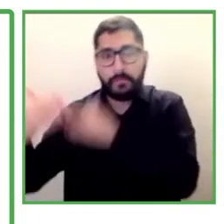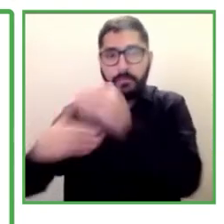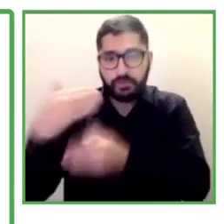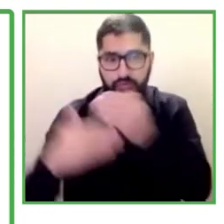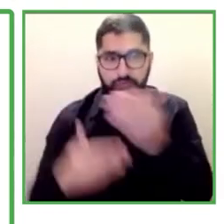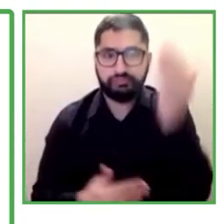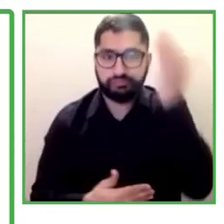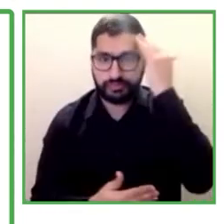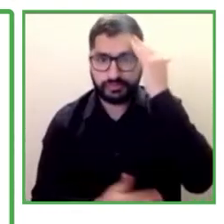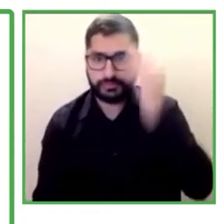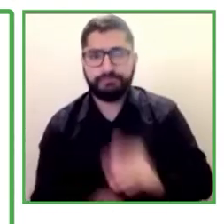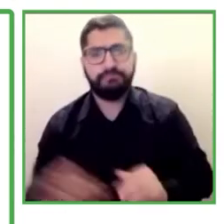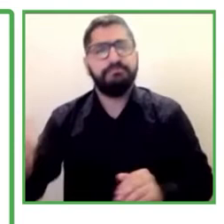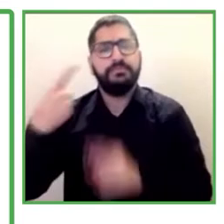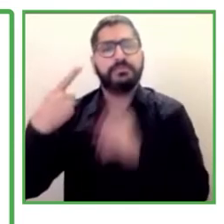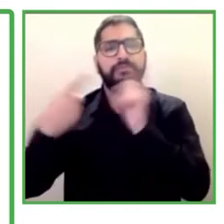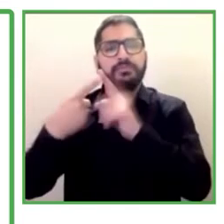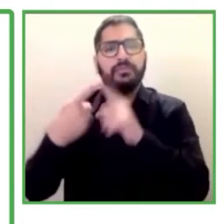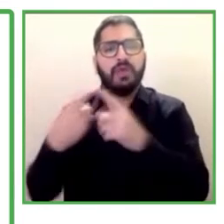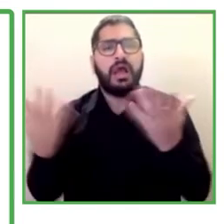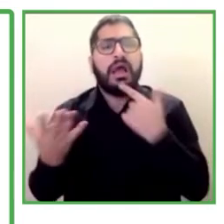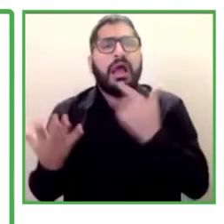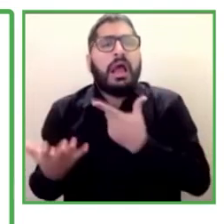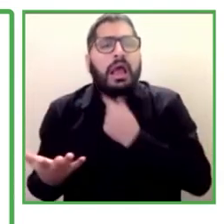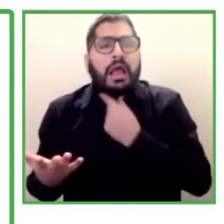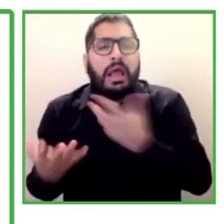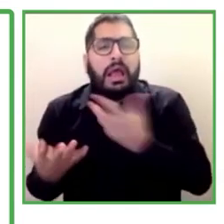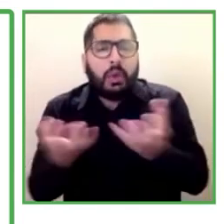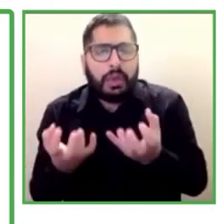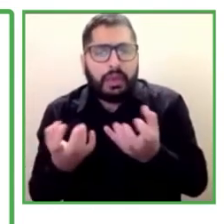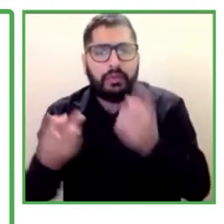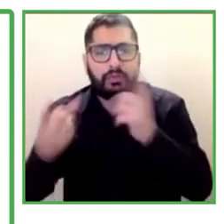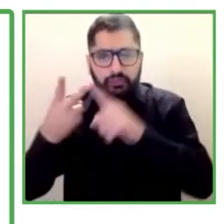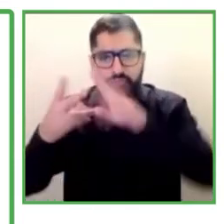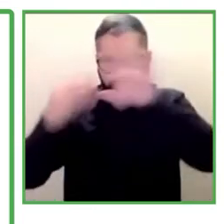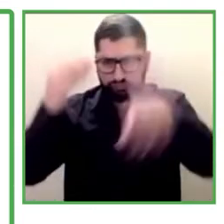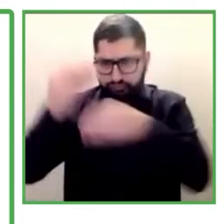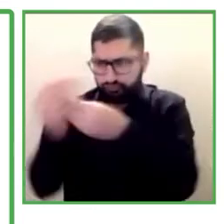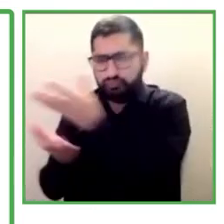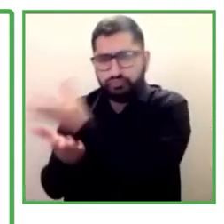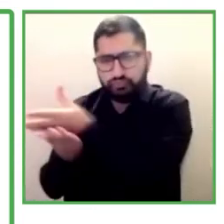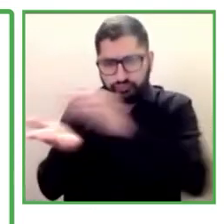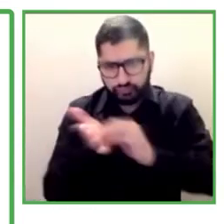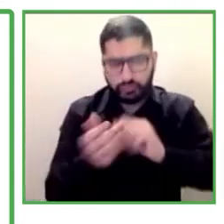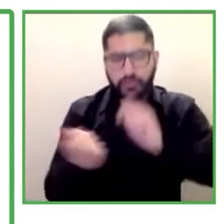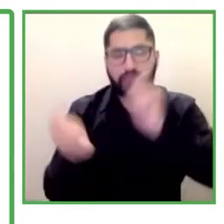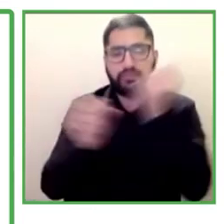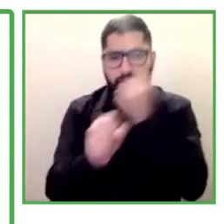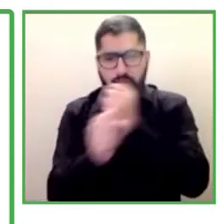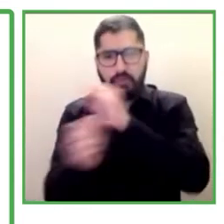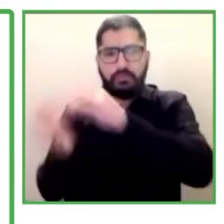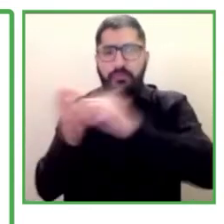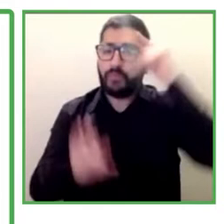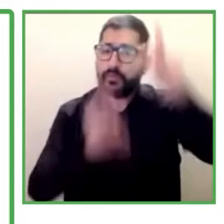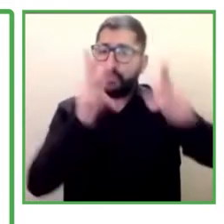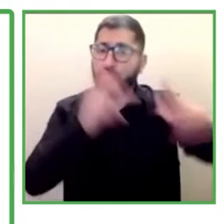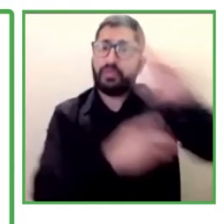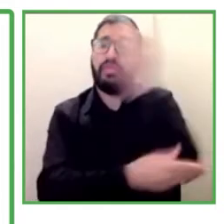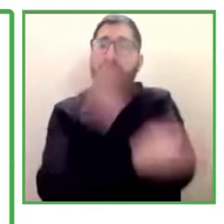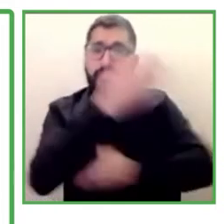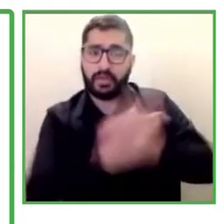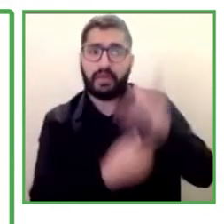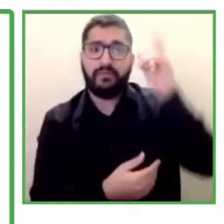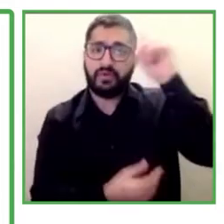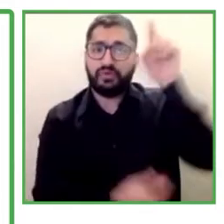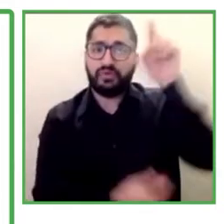que queremos, bueno, implementar un modelo colaborativo de inclusión laboral para personas con discapacidad en Chile con foco en la región metropolitana